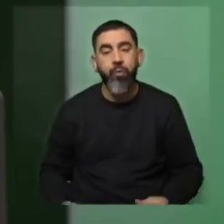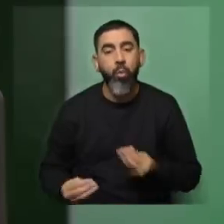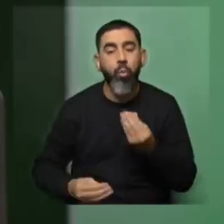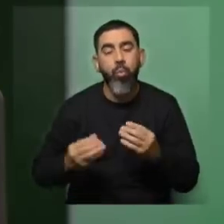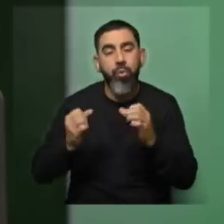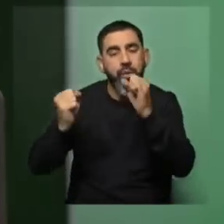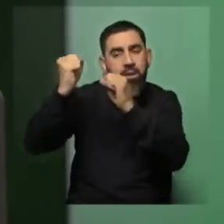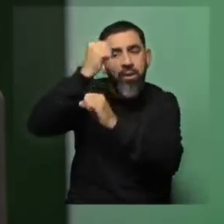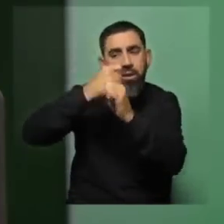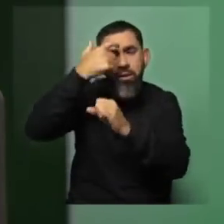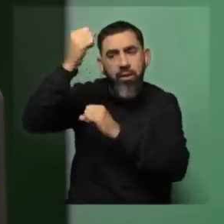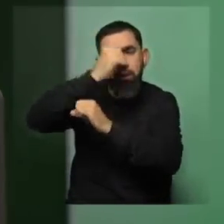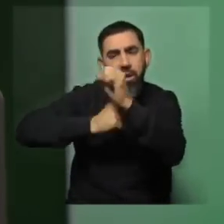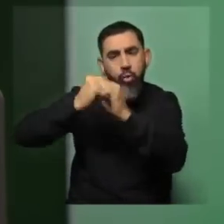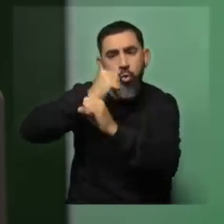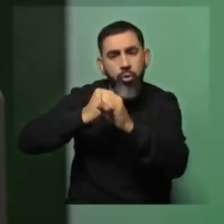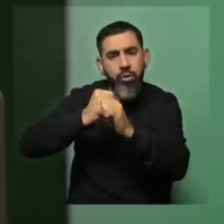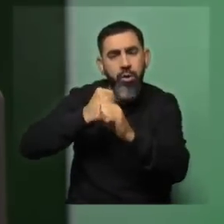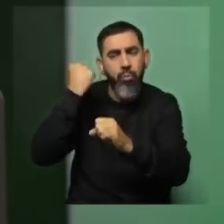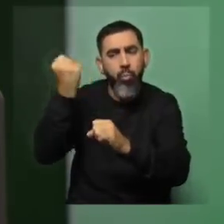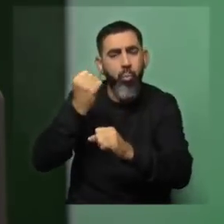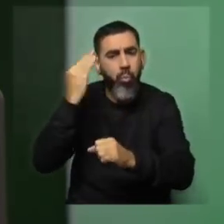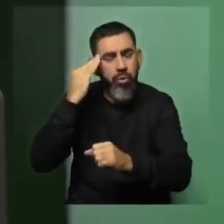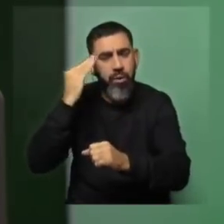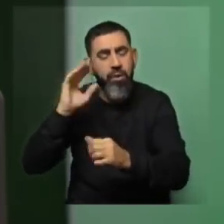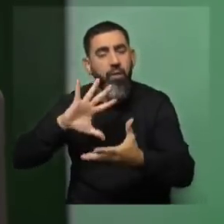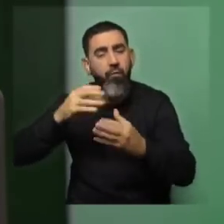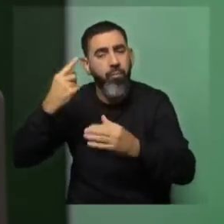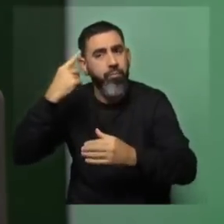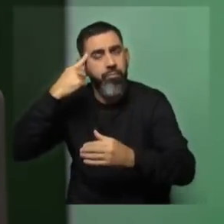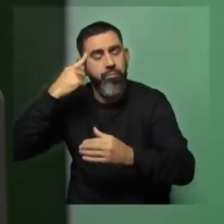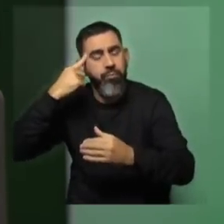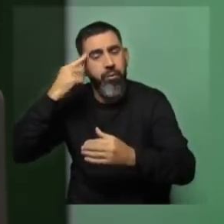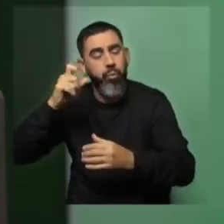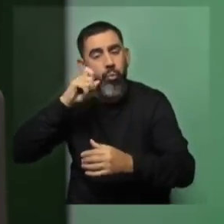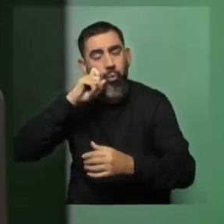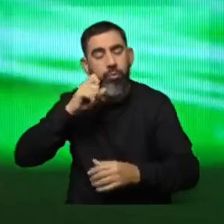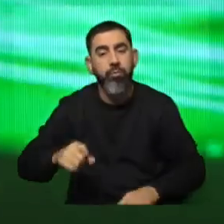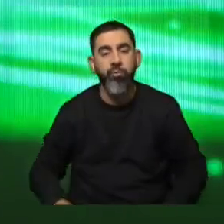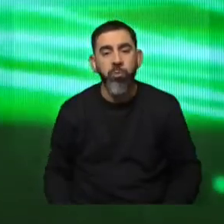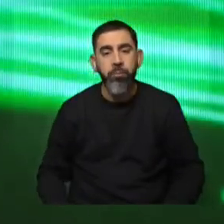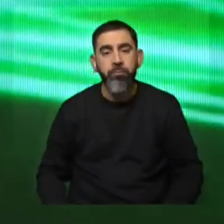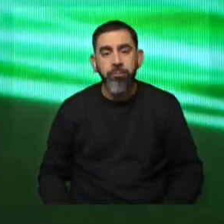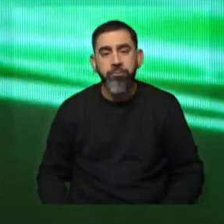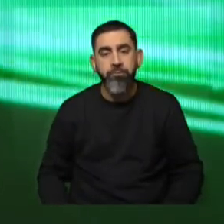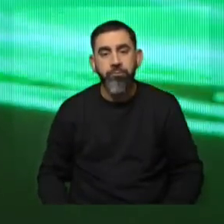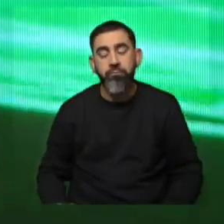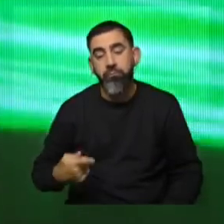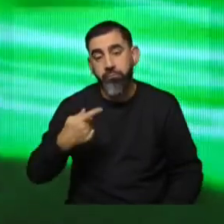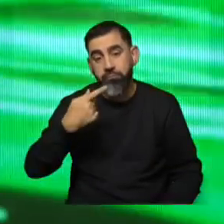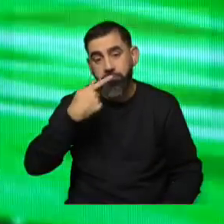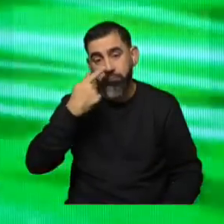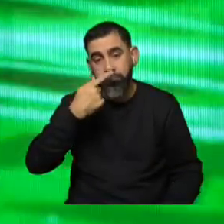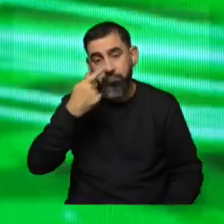la tecnología que sabemos que ya tiene impacto en el modo de pensar el el turismo a ver creo que sumamente interesante